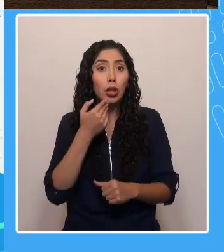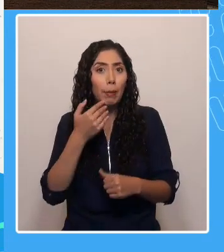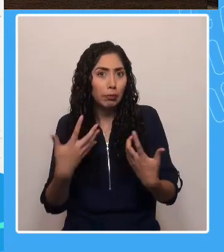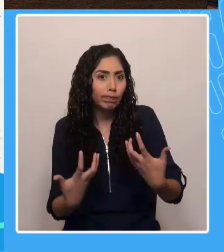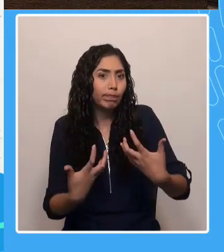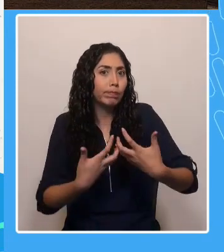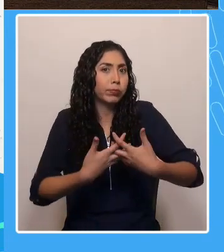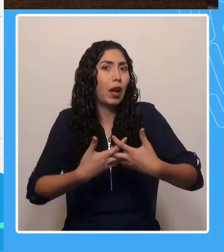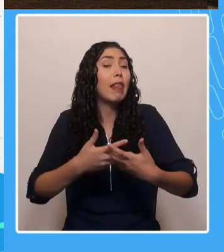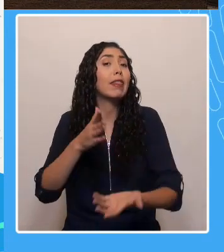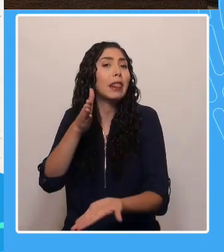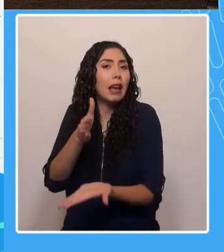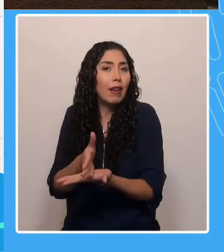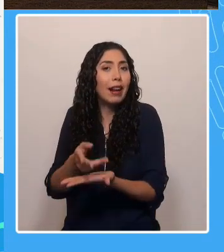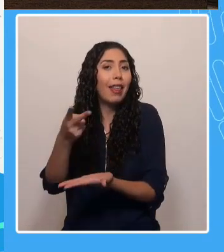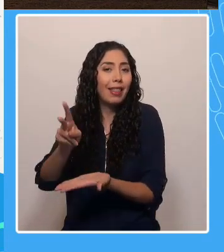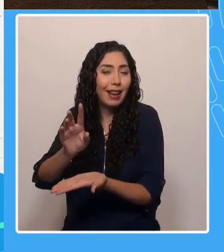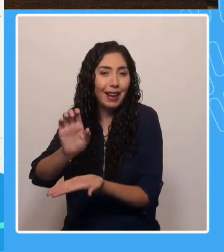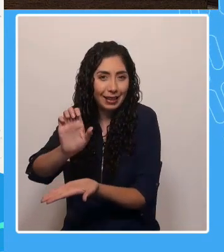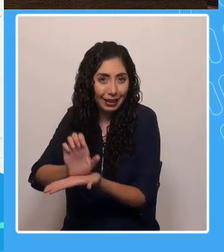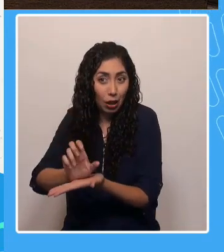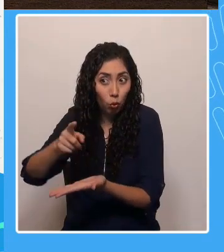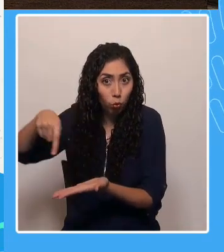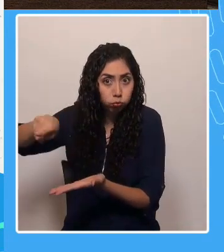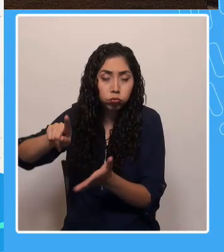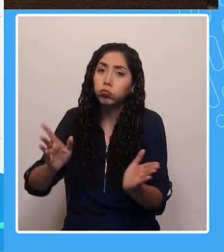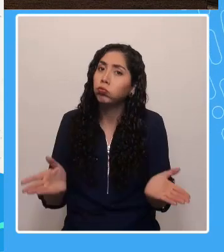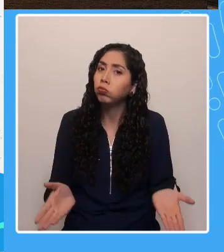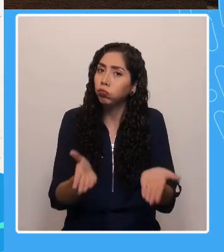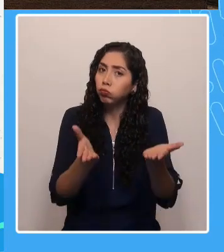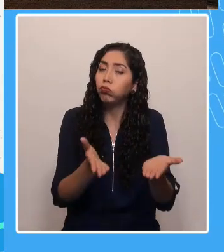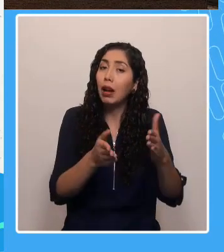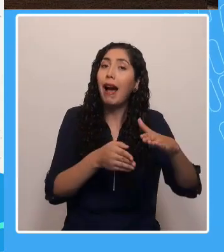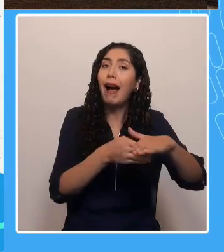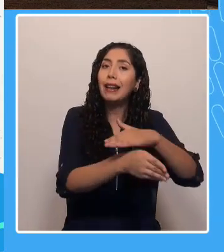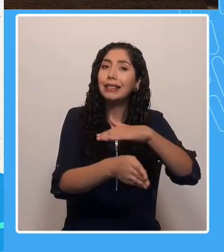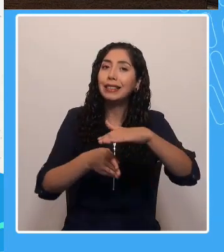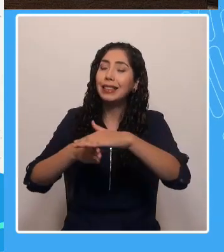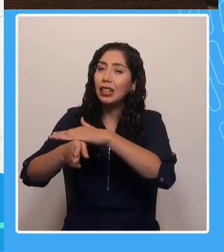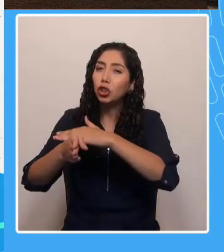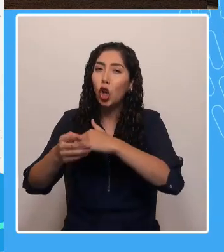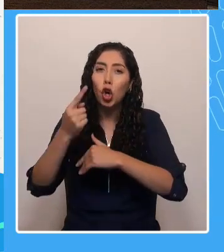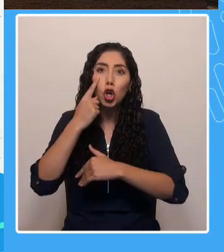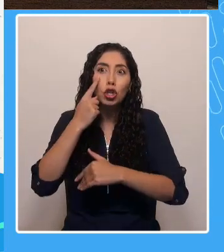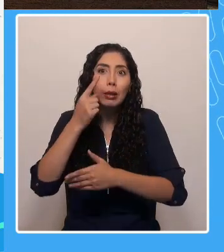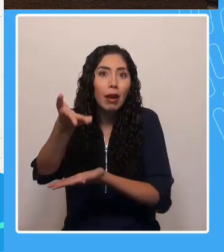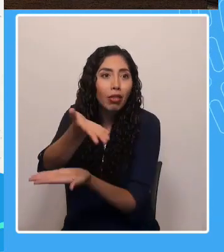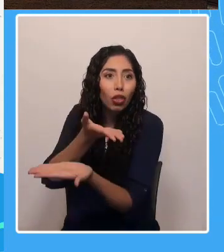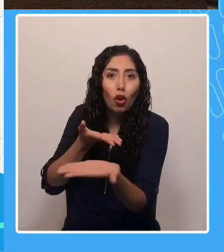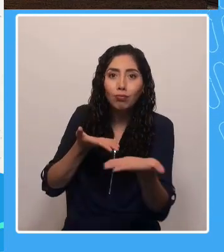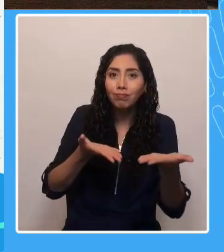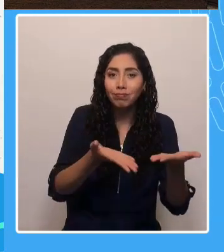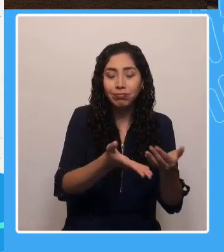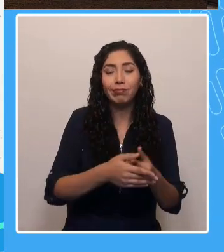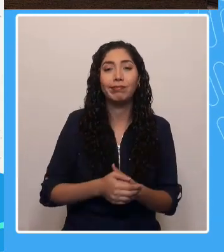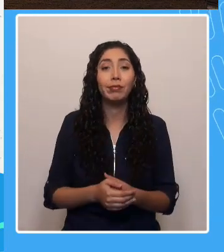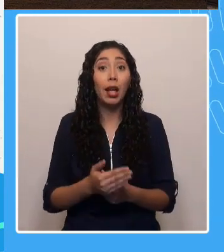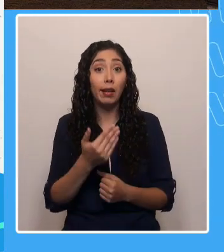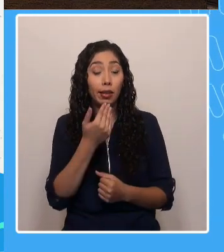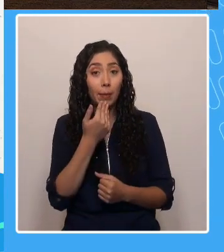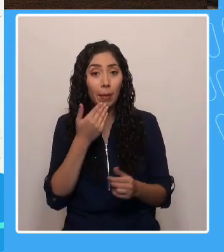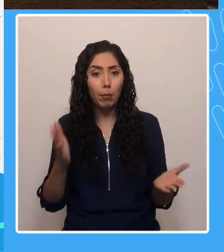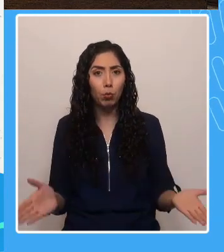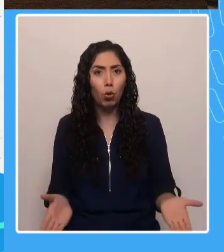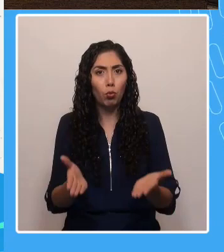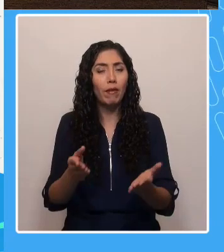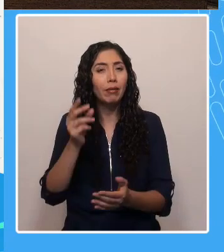para el Estado, para que se fomente el acceso abierto y al intercambio de conocimientos, así como se promueva la creación